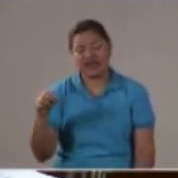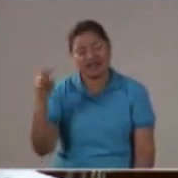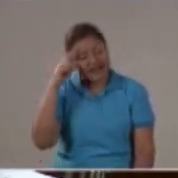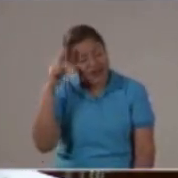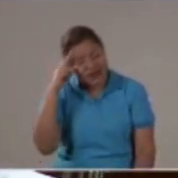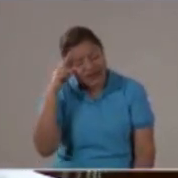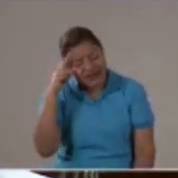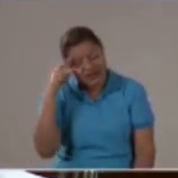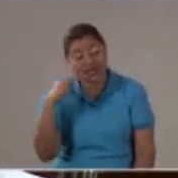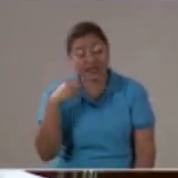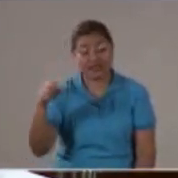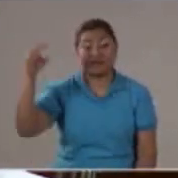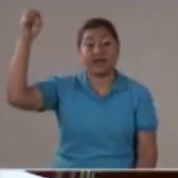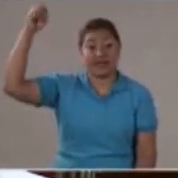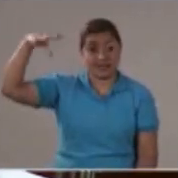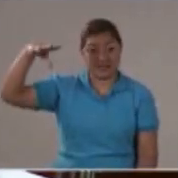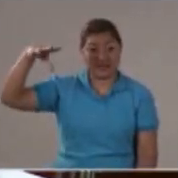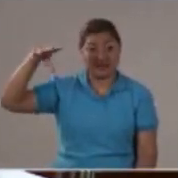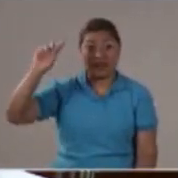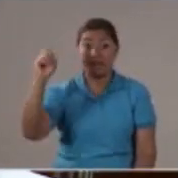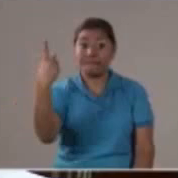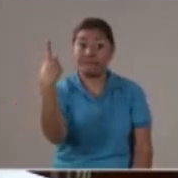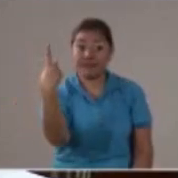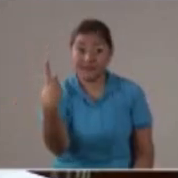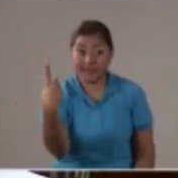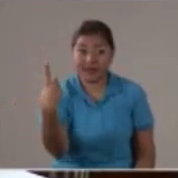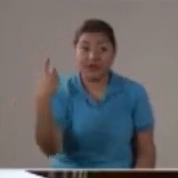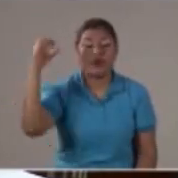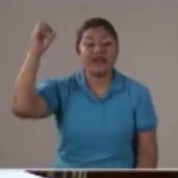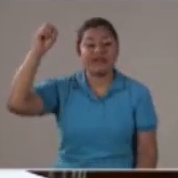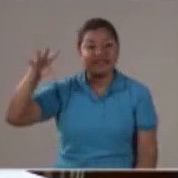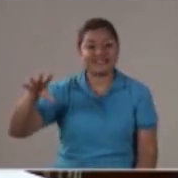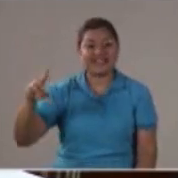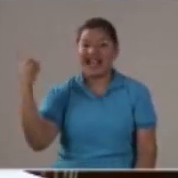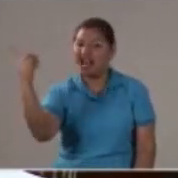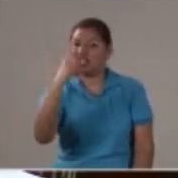bendecir. Primero voy a bendecir a los que me caen bien.